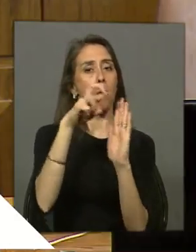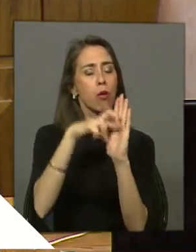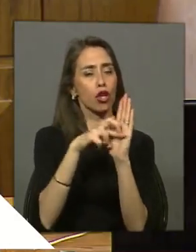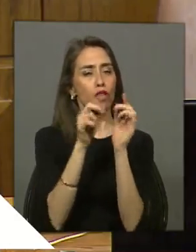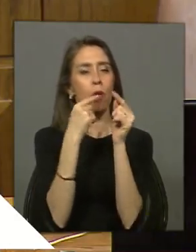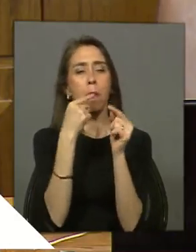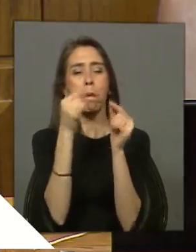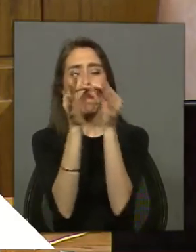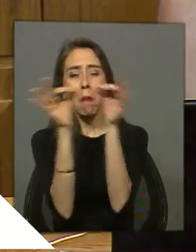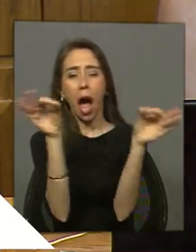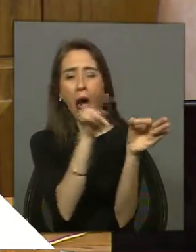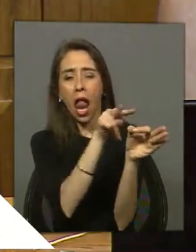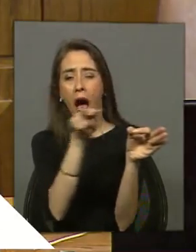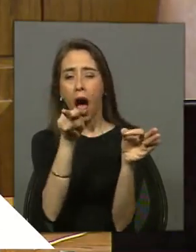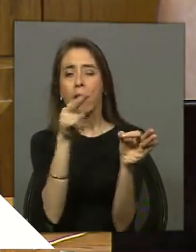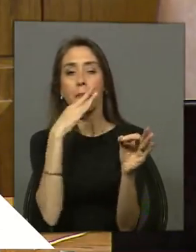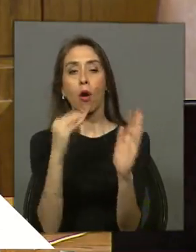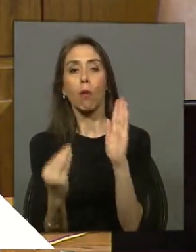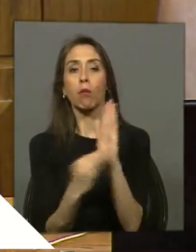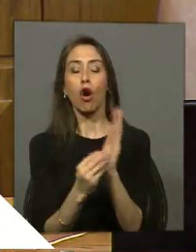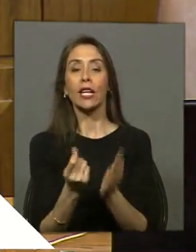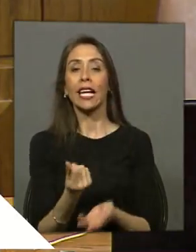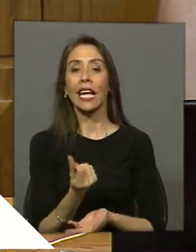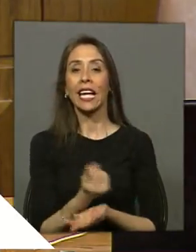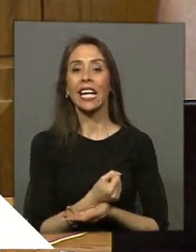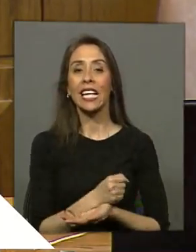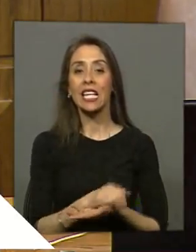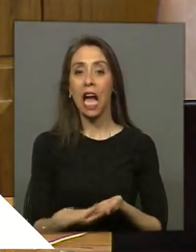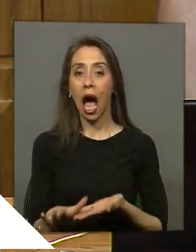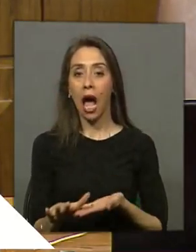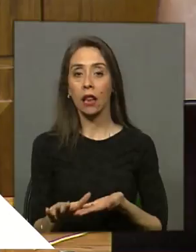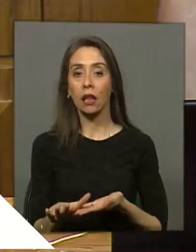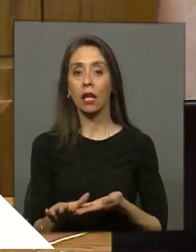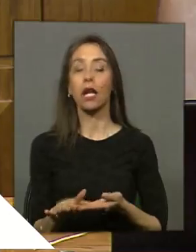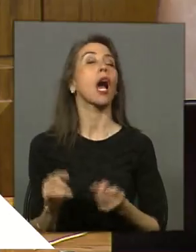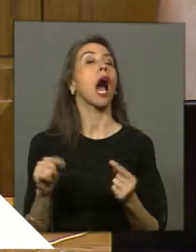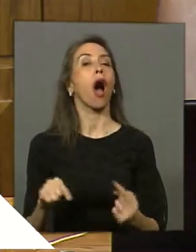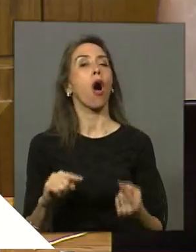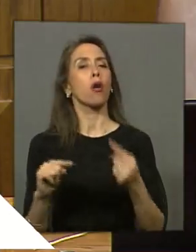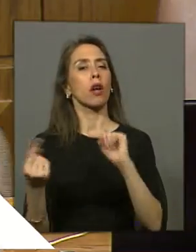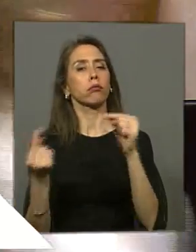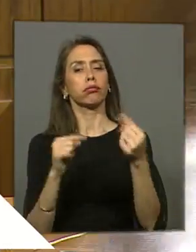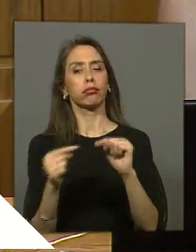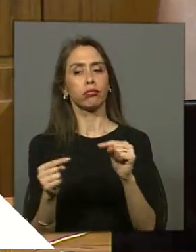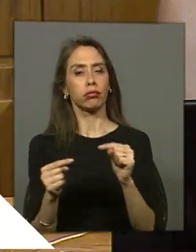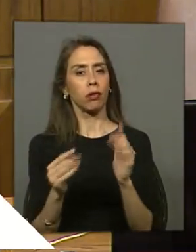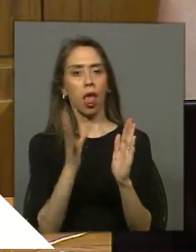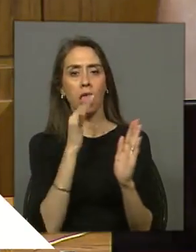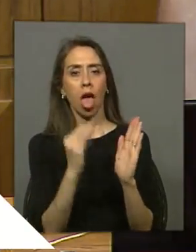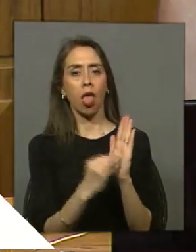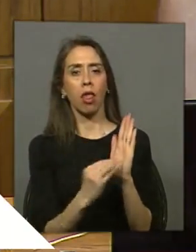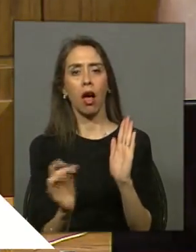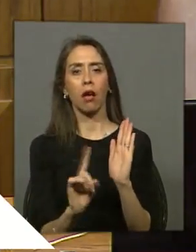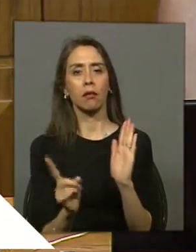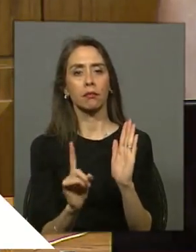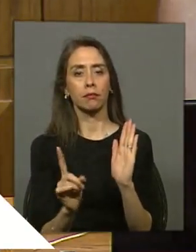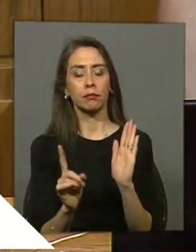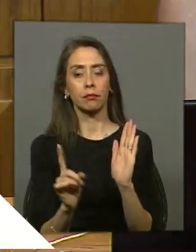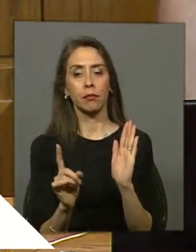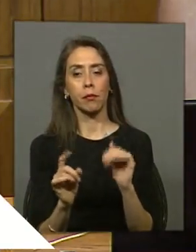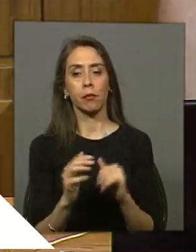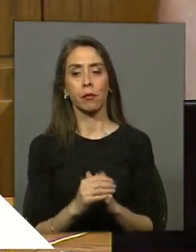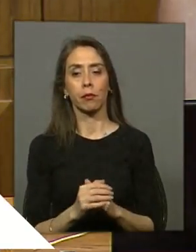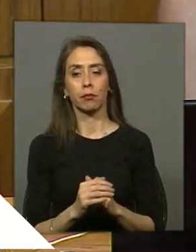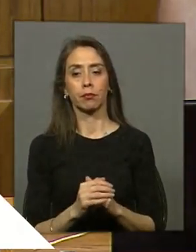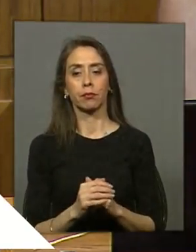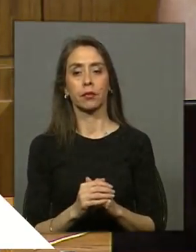sentido que establecía la gratuidad la que hoy está discutible aún. Hablemos de la primera